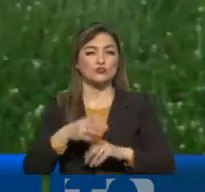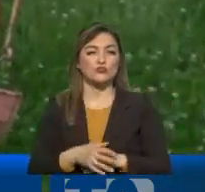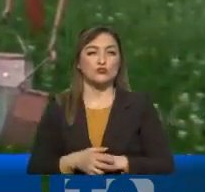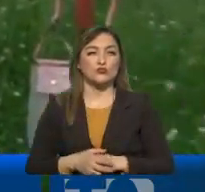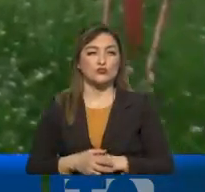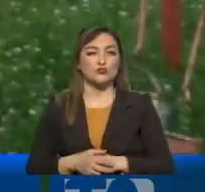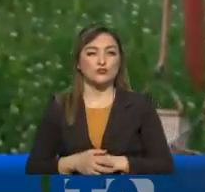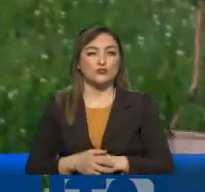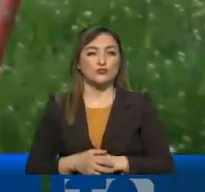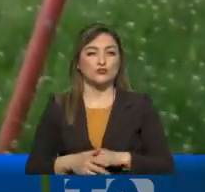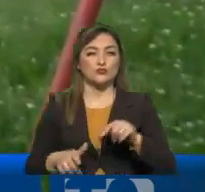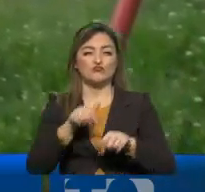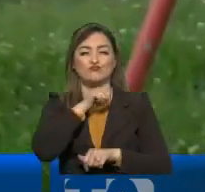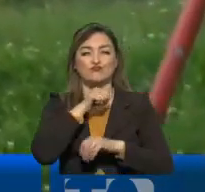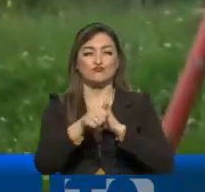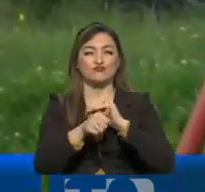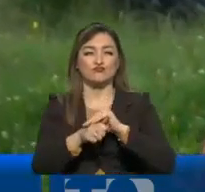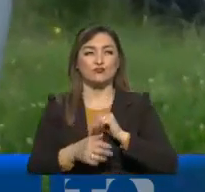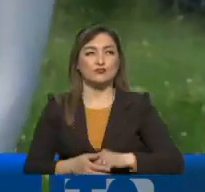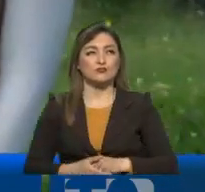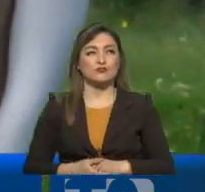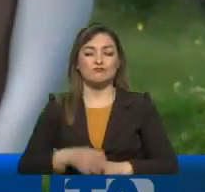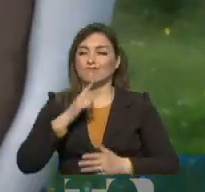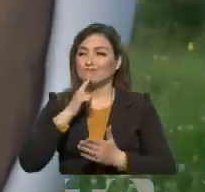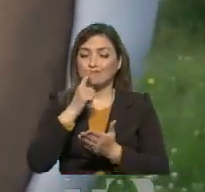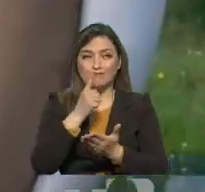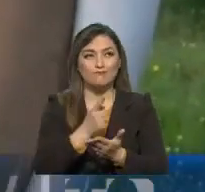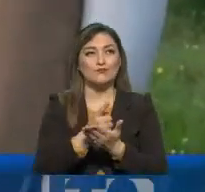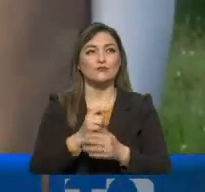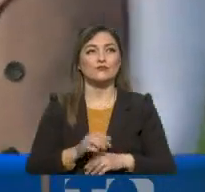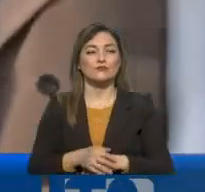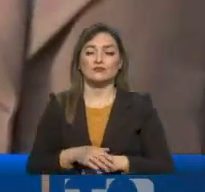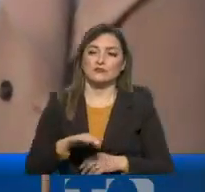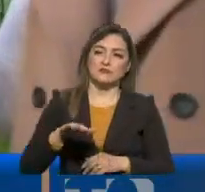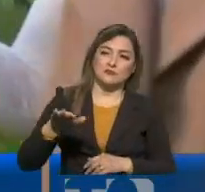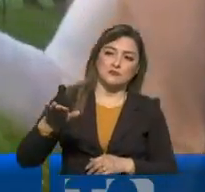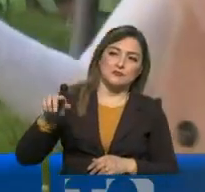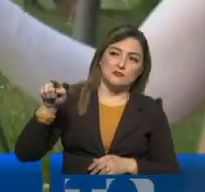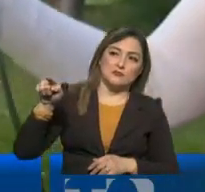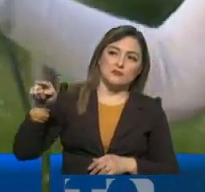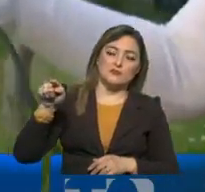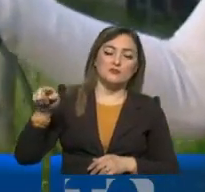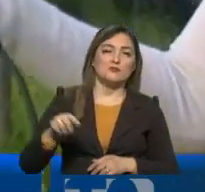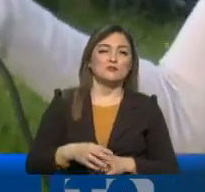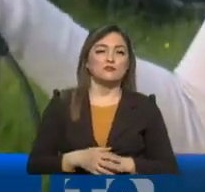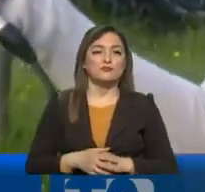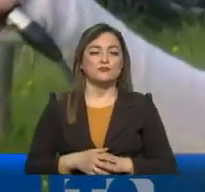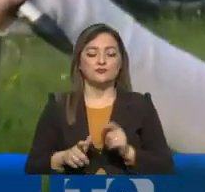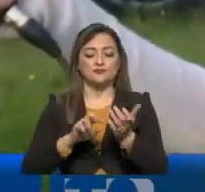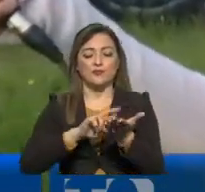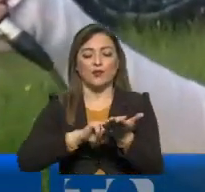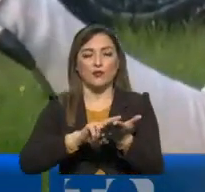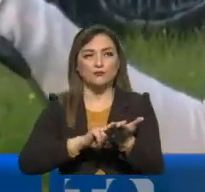un punto de delincuencia. Así es, en la parte de acá arriba, se reúne gente